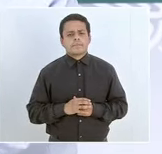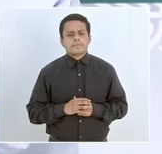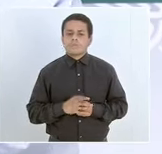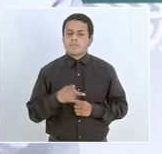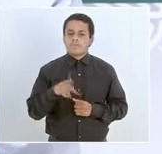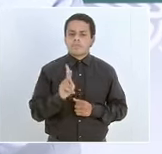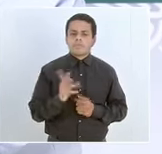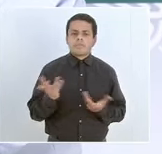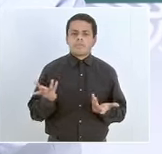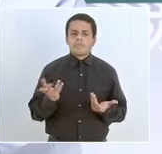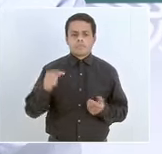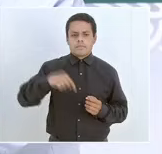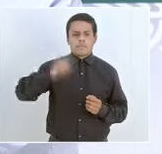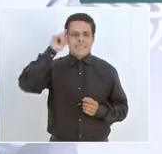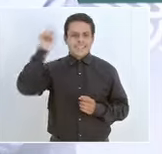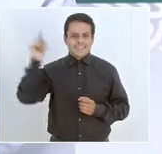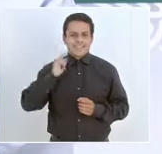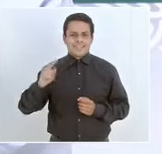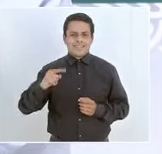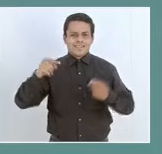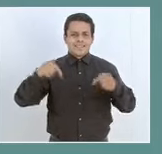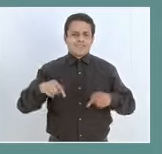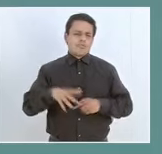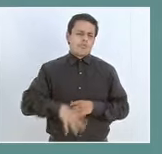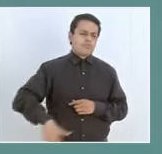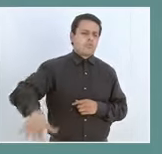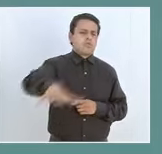Sin embargo, aquí Zacatecas,